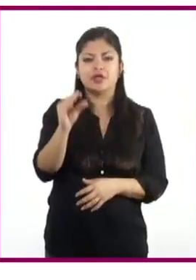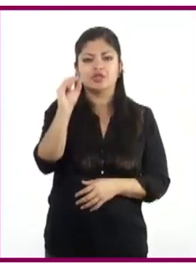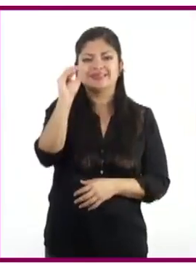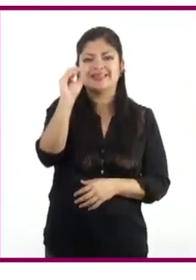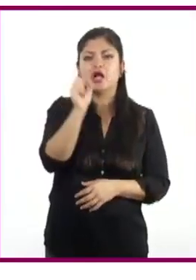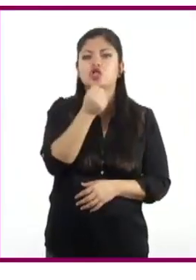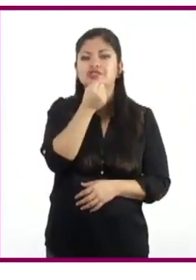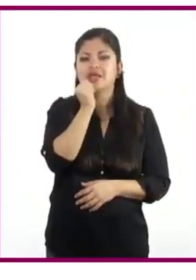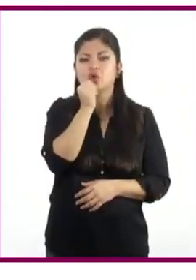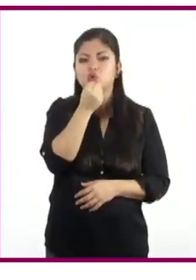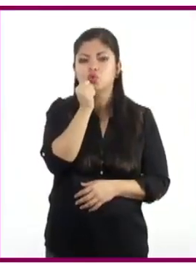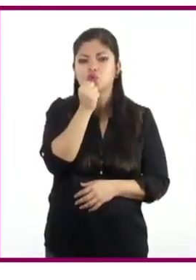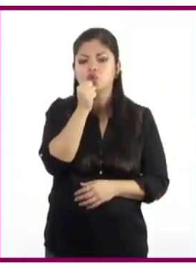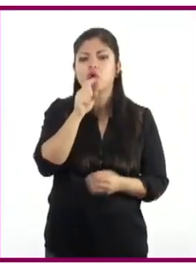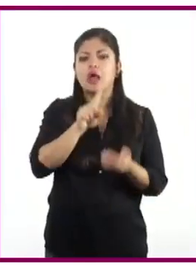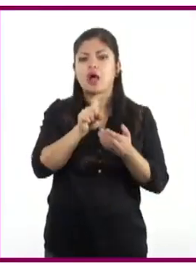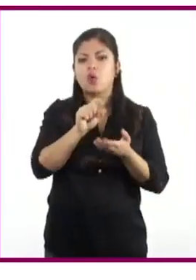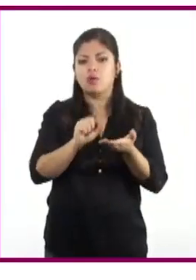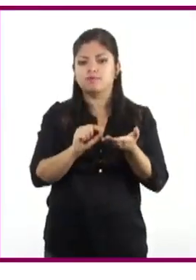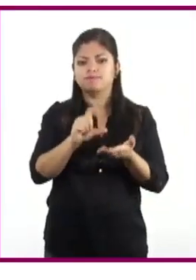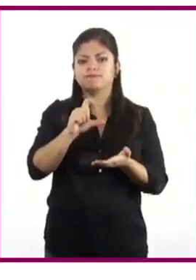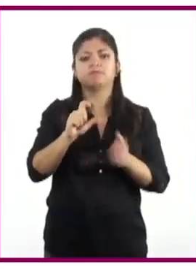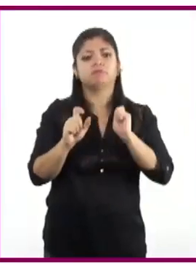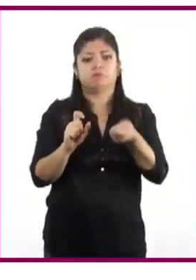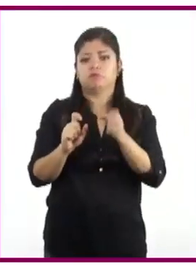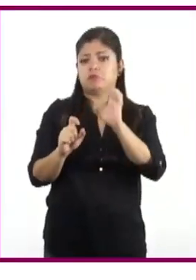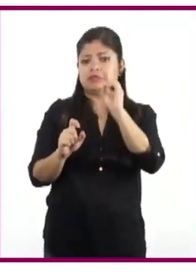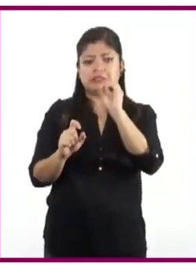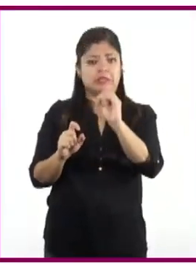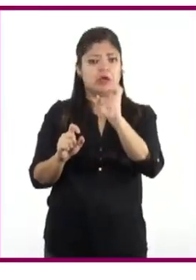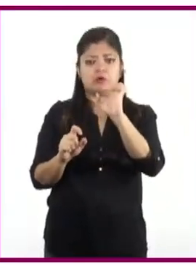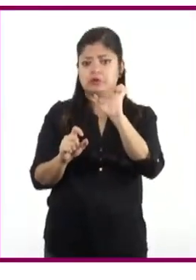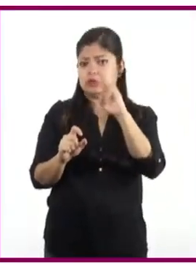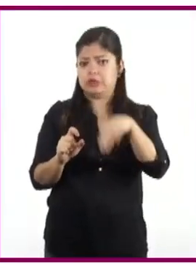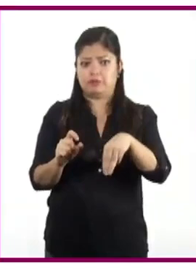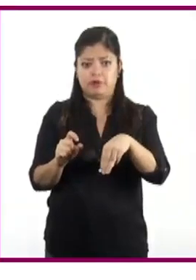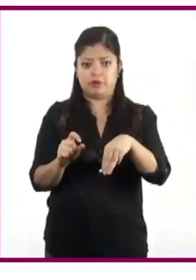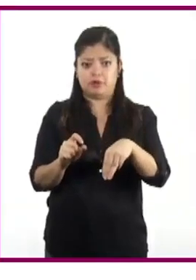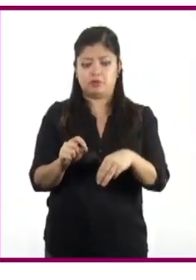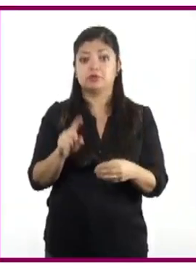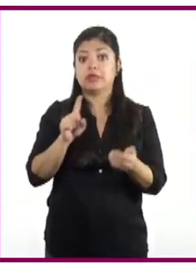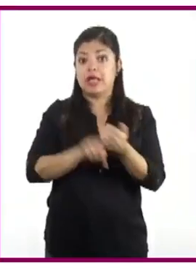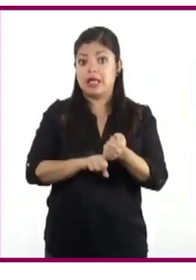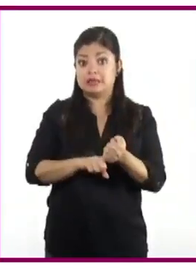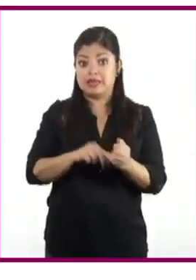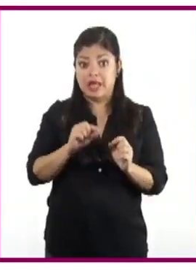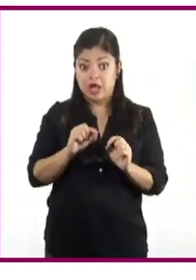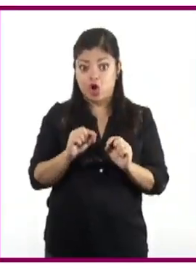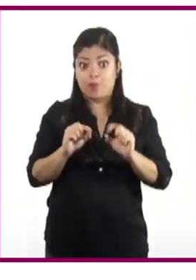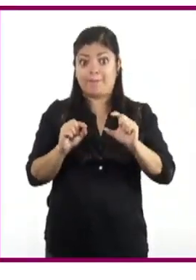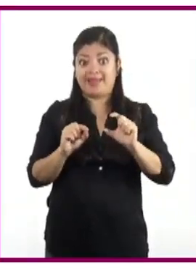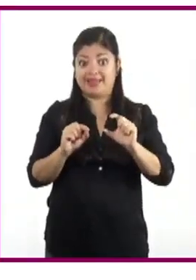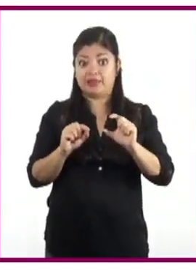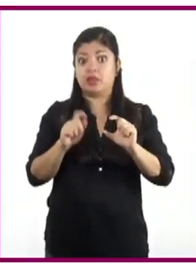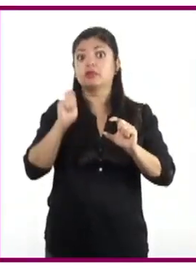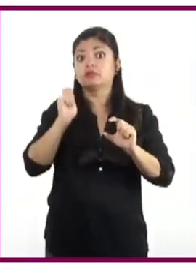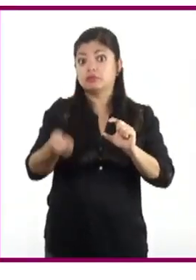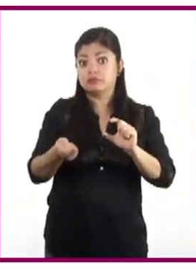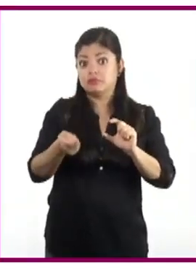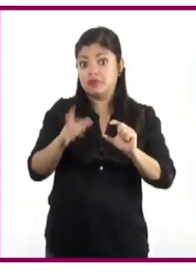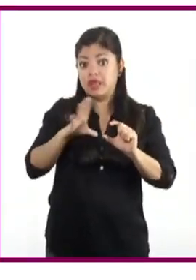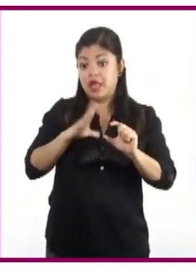segundos, la altura del agua era de 0 centímetros. Como la altura aumenta a razón